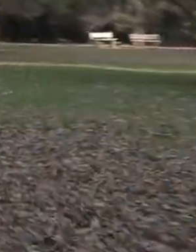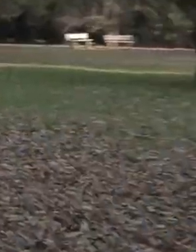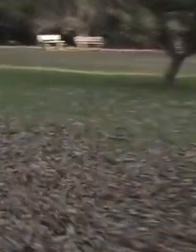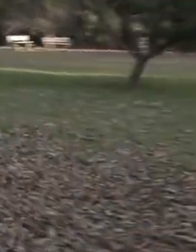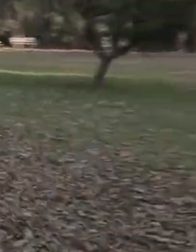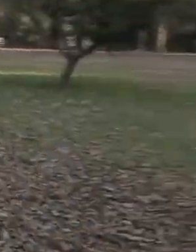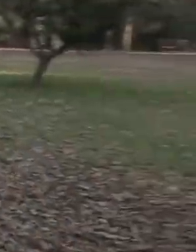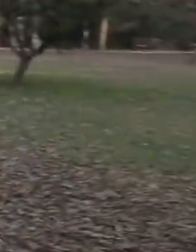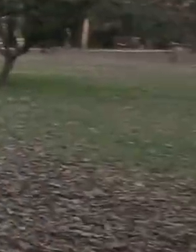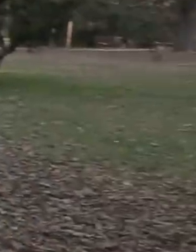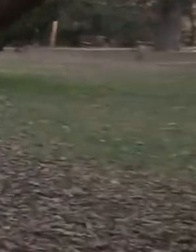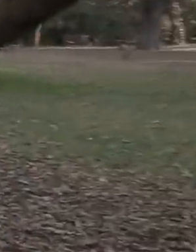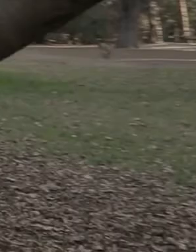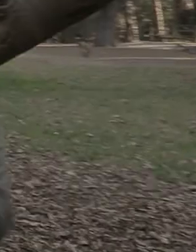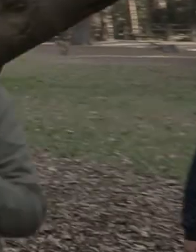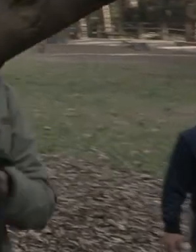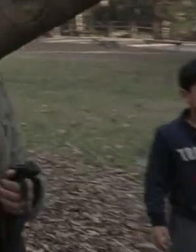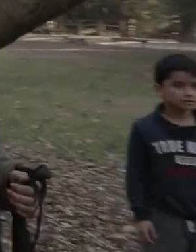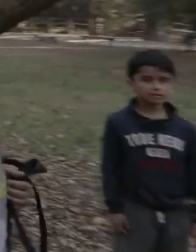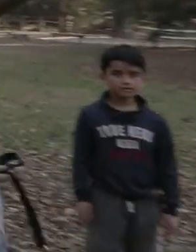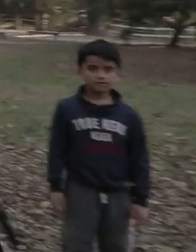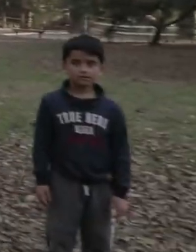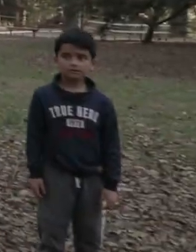El Valentín quiere subir. ¿Sí? Ahora voy a